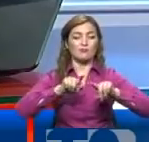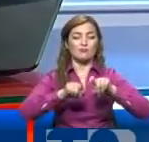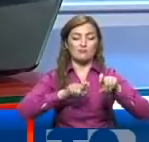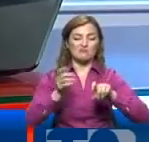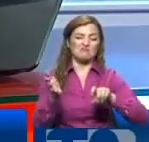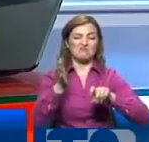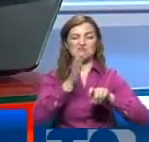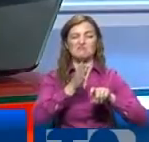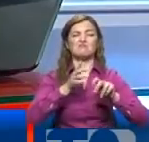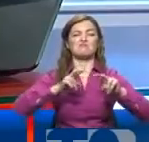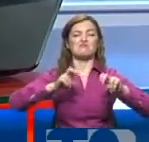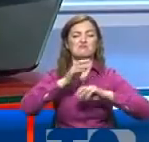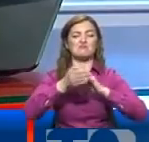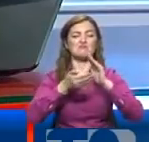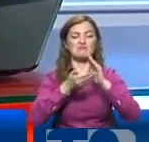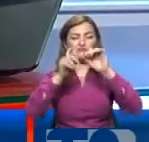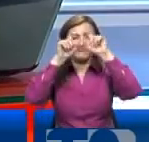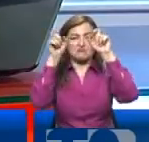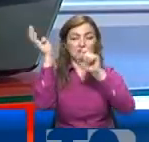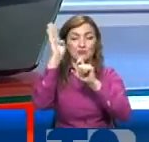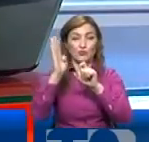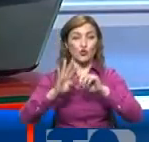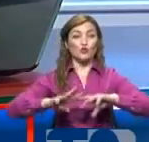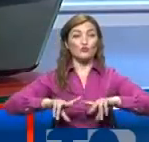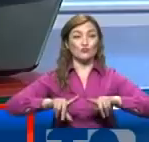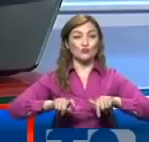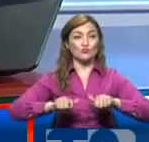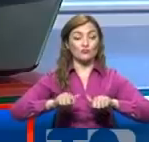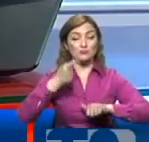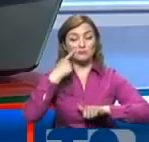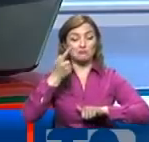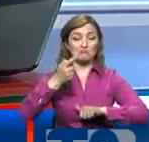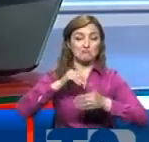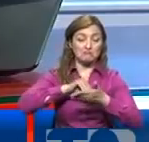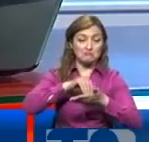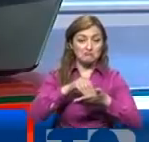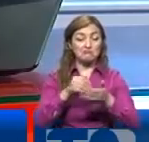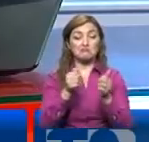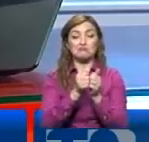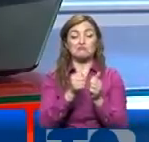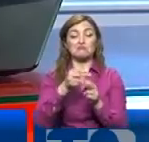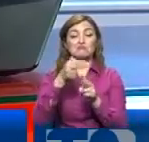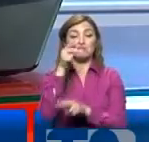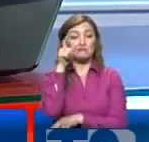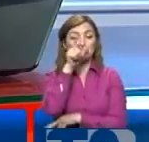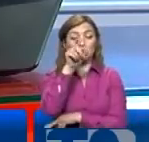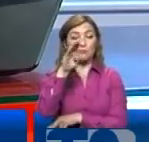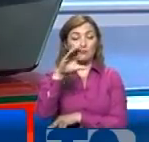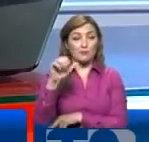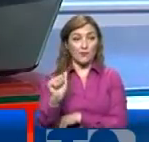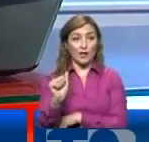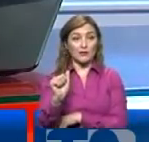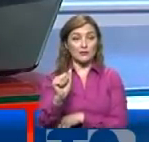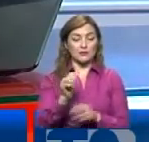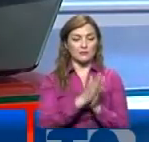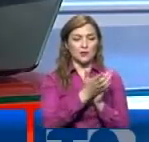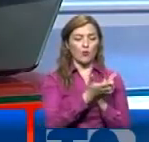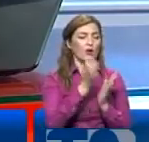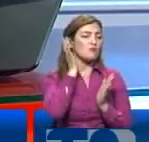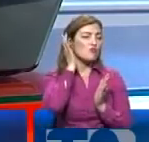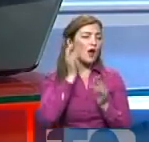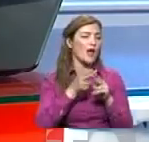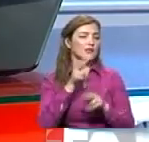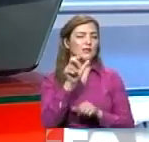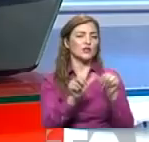la fiscalía llamará a los miembros del equipo del exfiscal Carlos Vaca, que aparecen mencionados en los cuadernos de Pamela